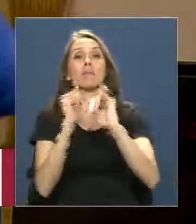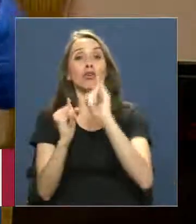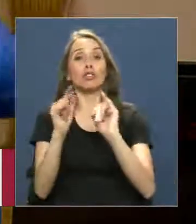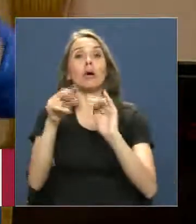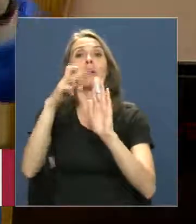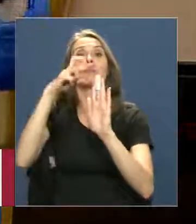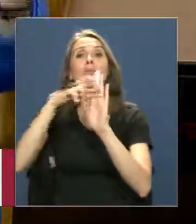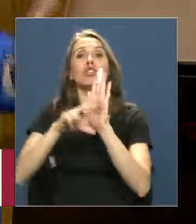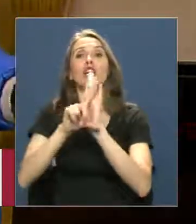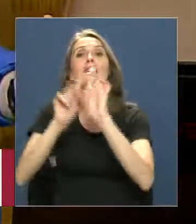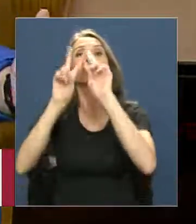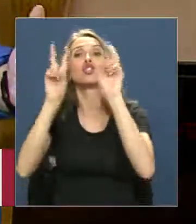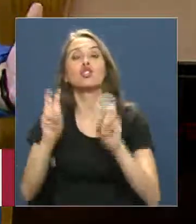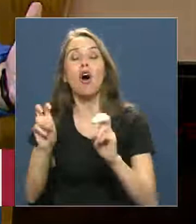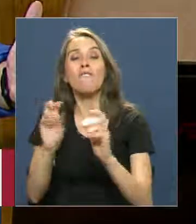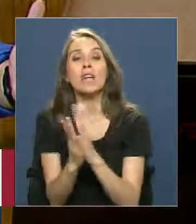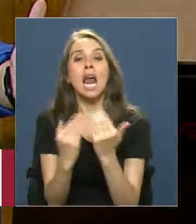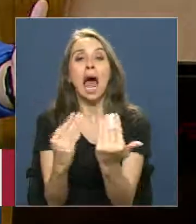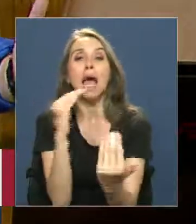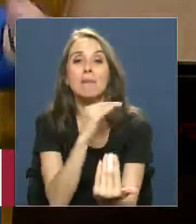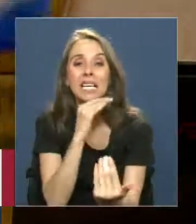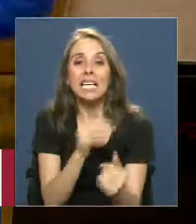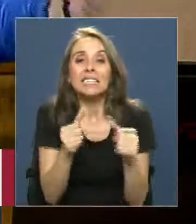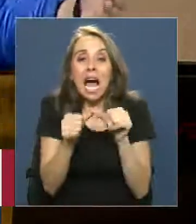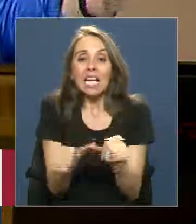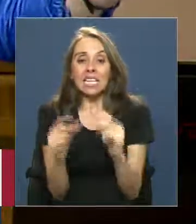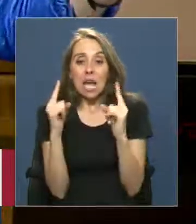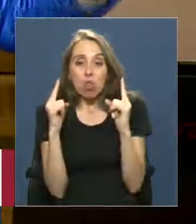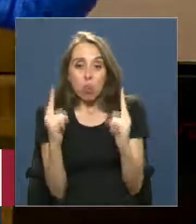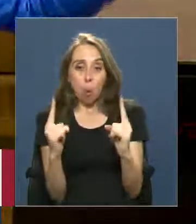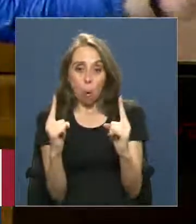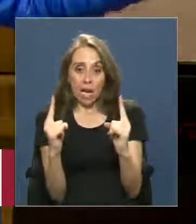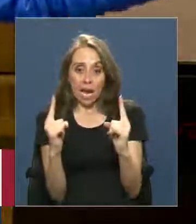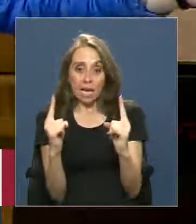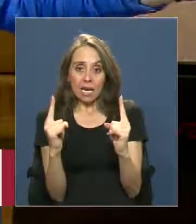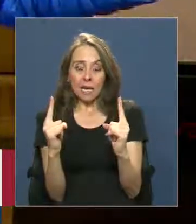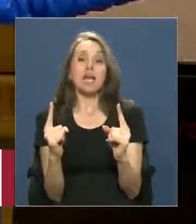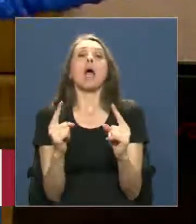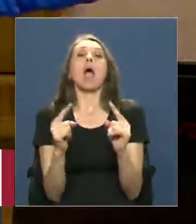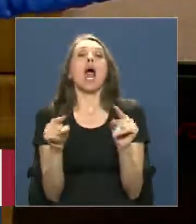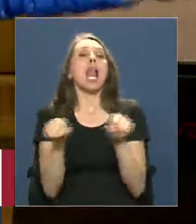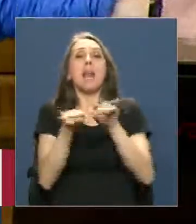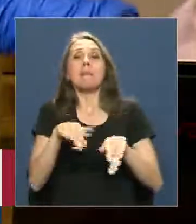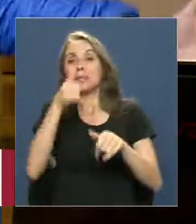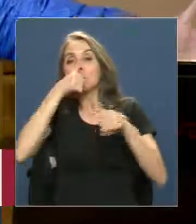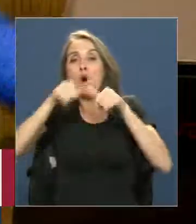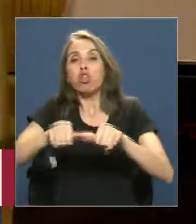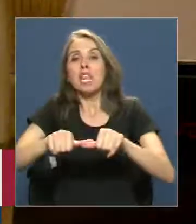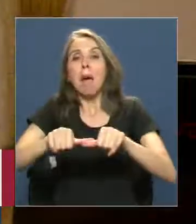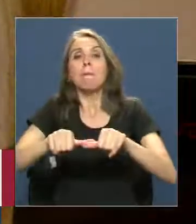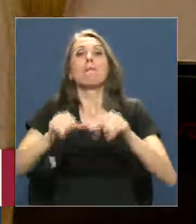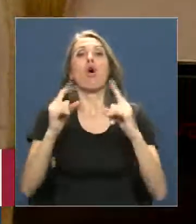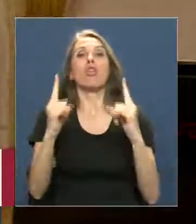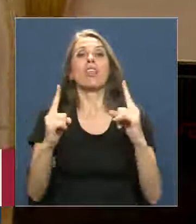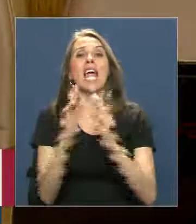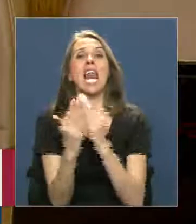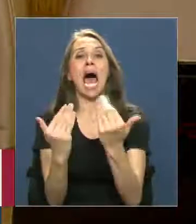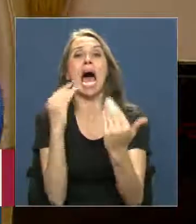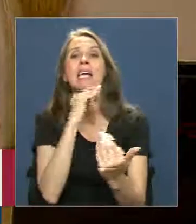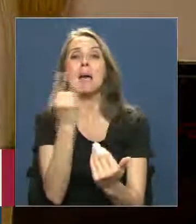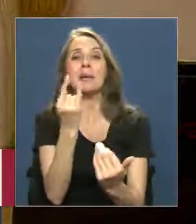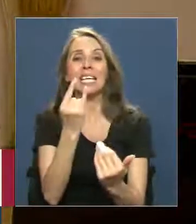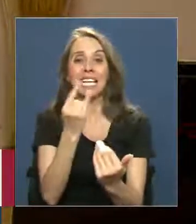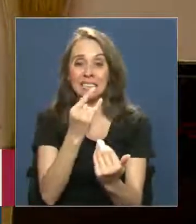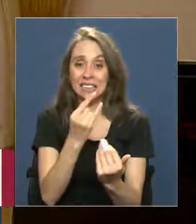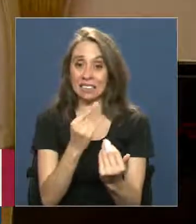tengan una duración en sus efectos de la misma duración de la emergencia. Eso es importante